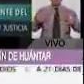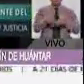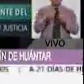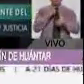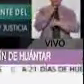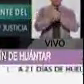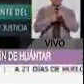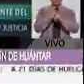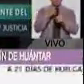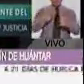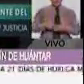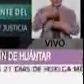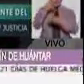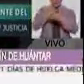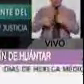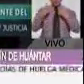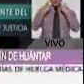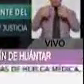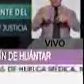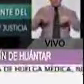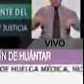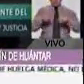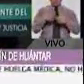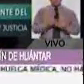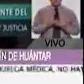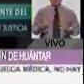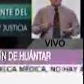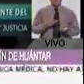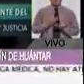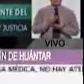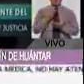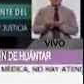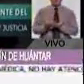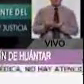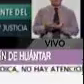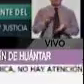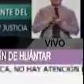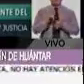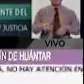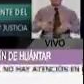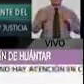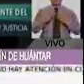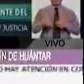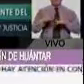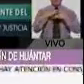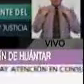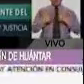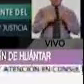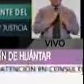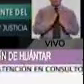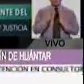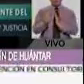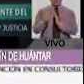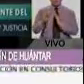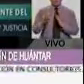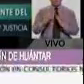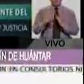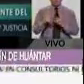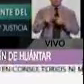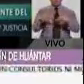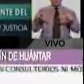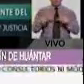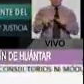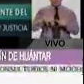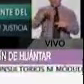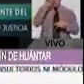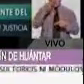¿Ya han evaluado si este audio podría ser un elemento probatorio que pueda viciar el proceso en sede nacional?